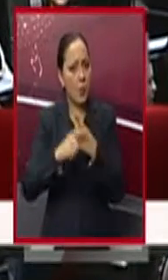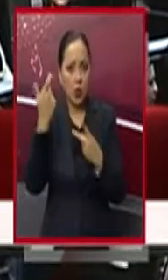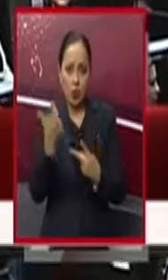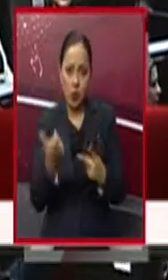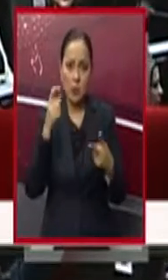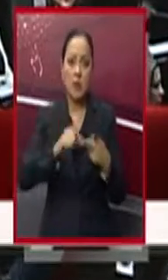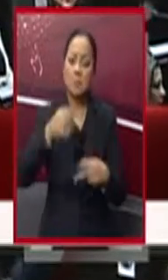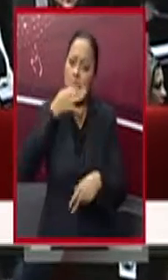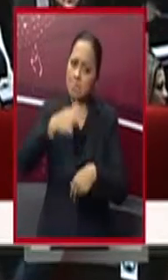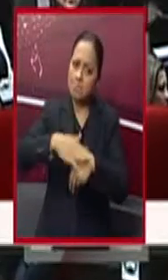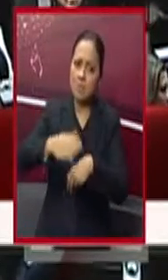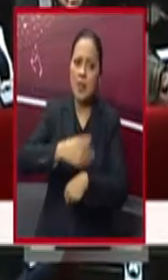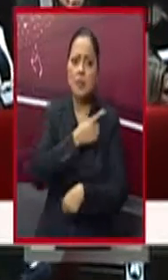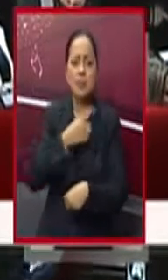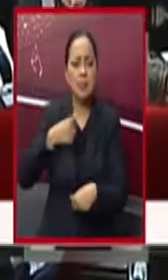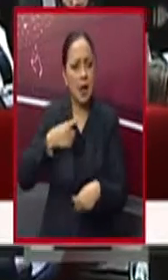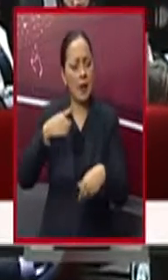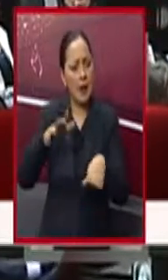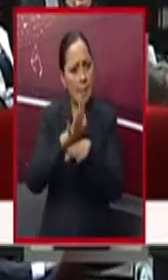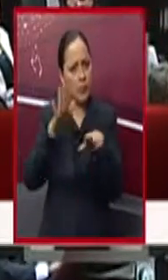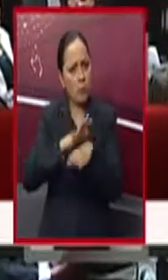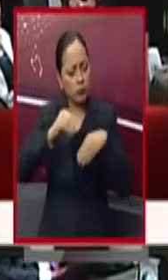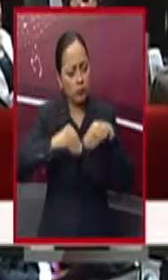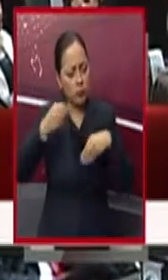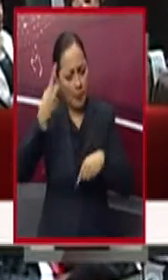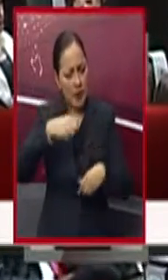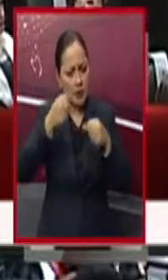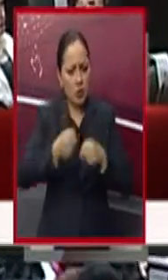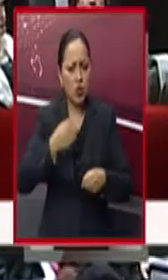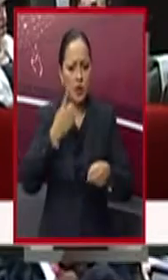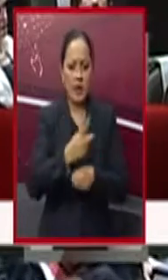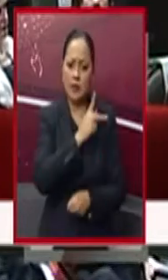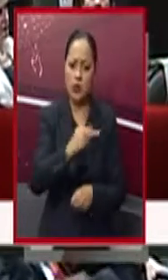llamó a realizar cambios en el tema de la seguridad social de los trabajadores.